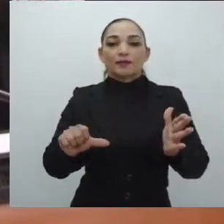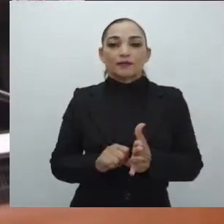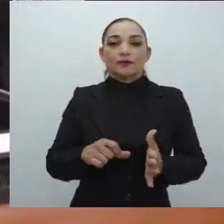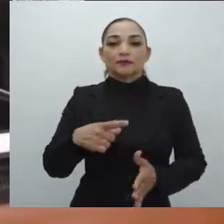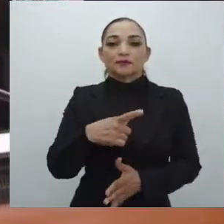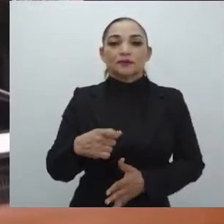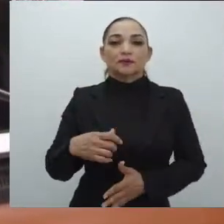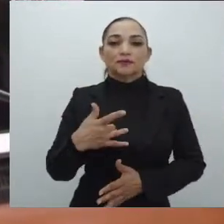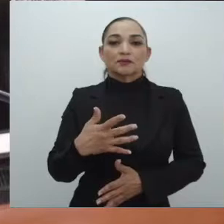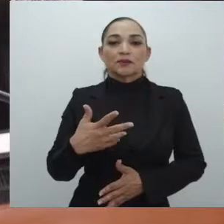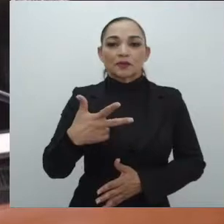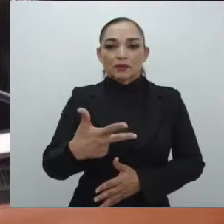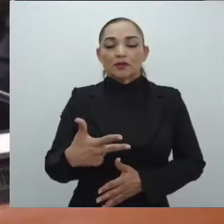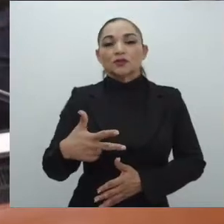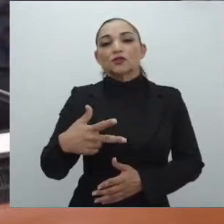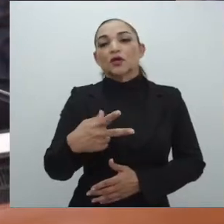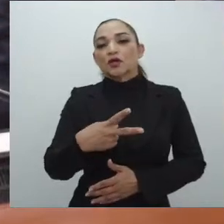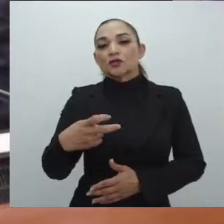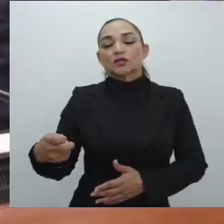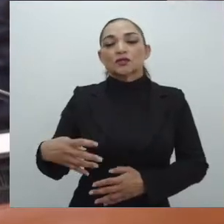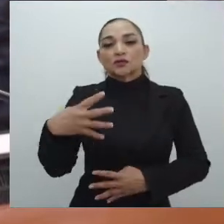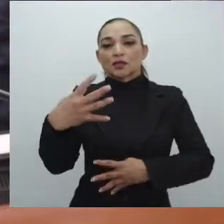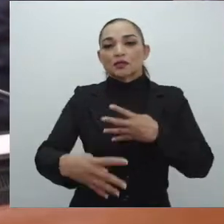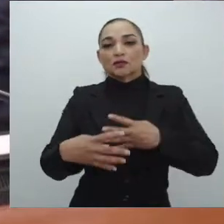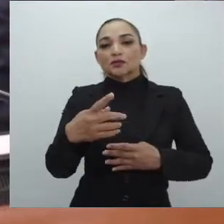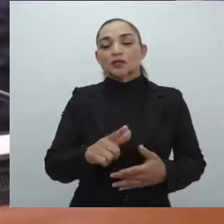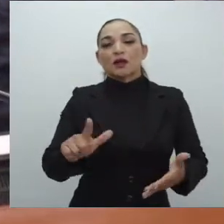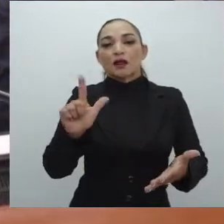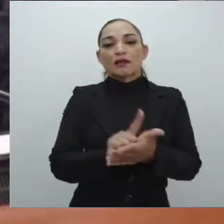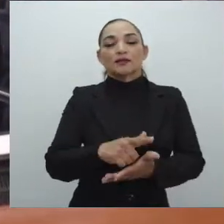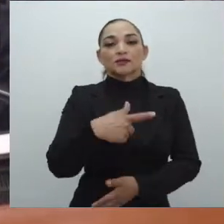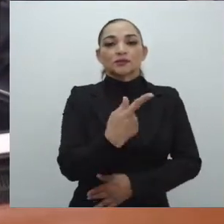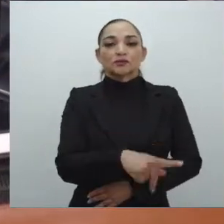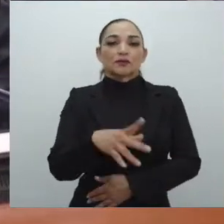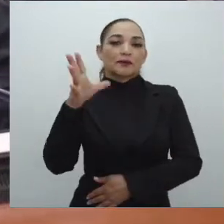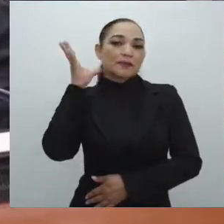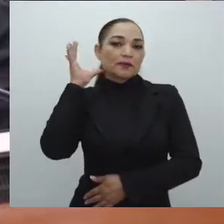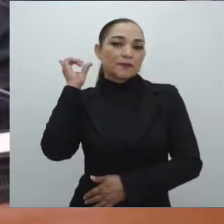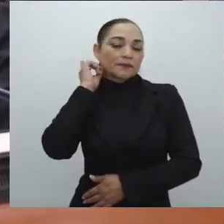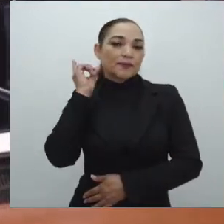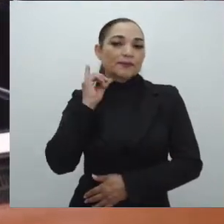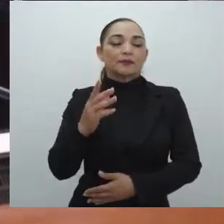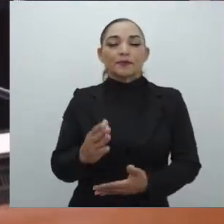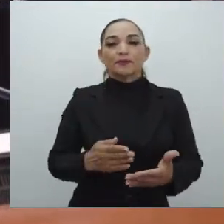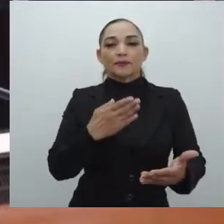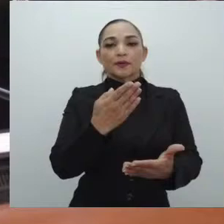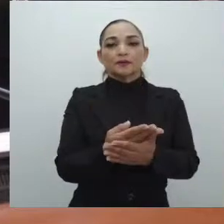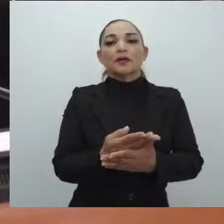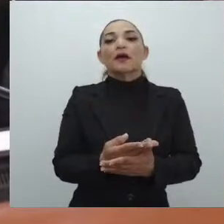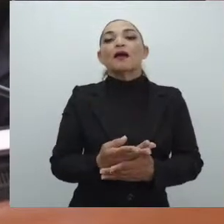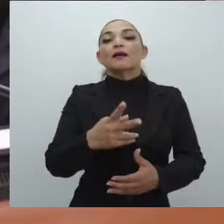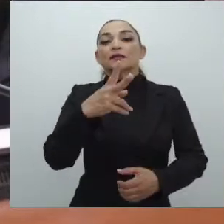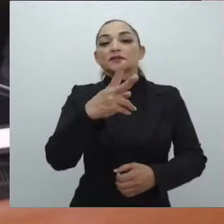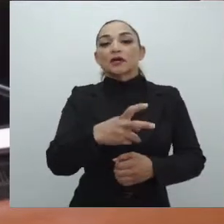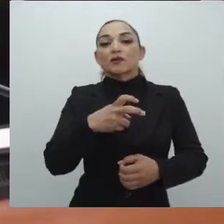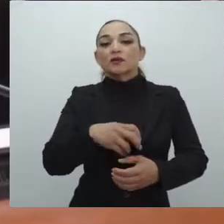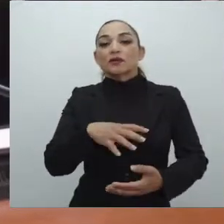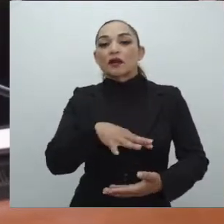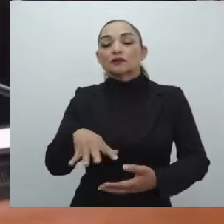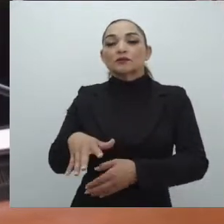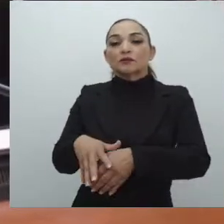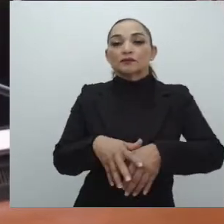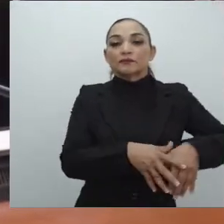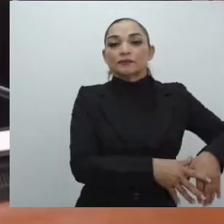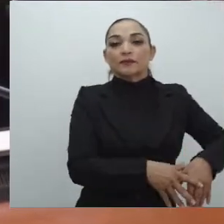artículos 158 y 214 de la Ley Orgánica del Congreso del Estado, me permito proponer la dispensa de la segunda lectura al dictamen